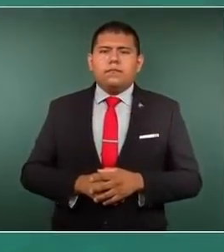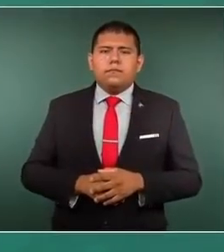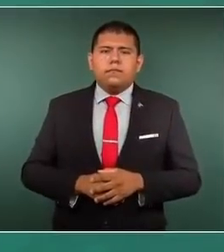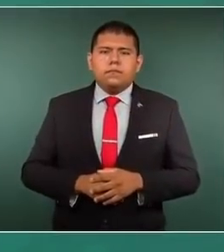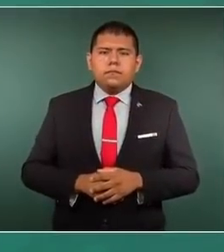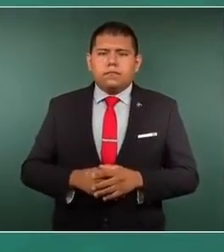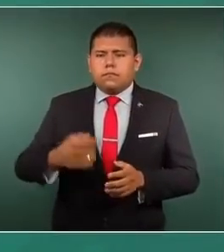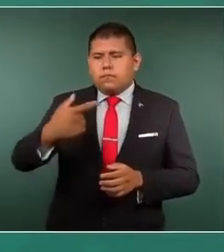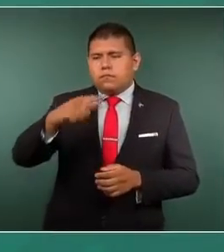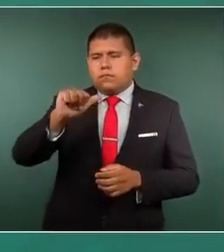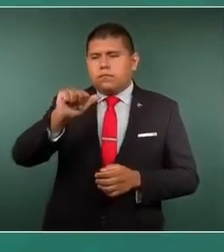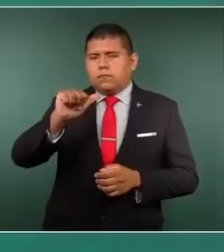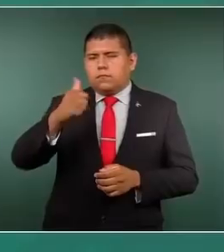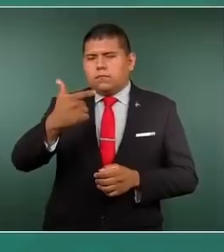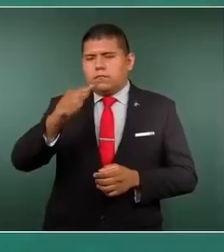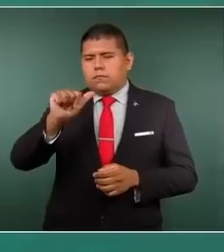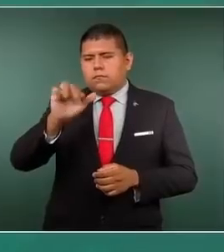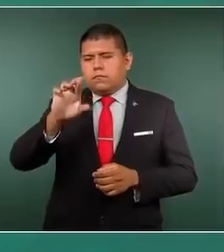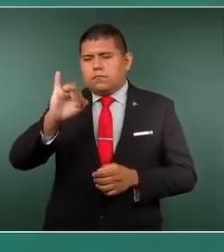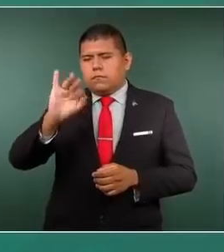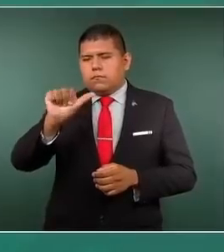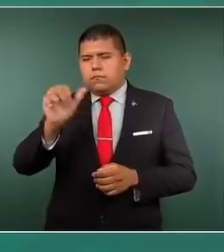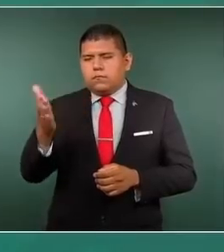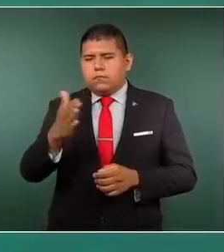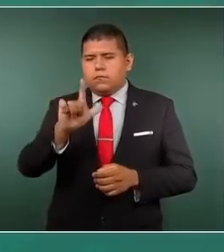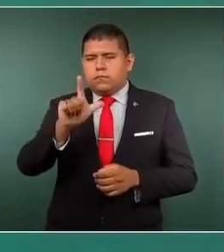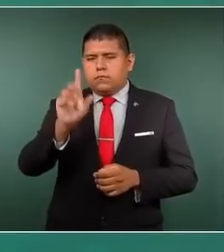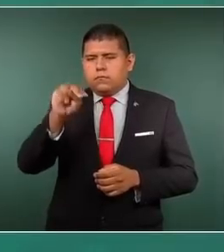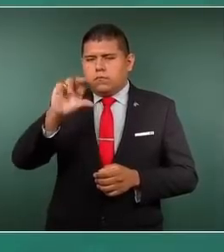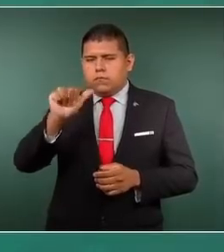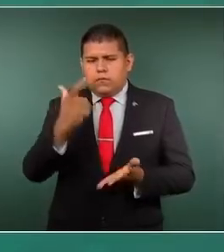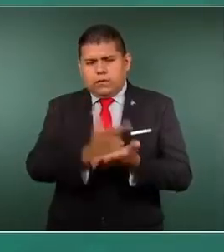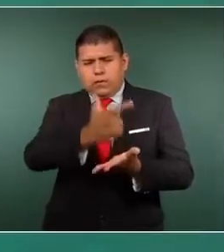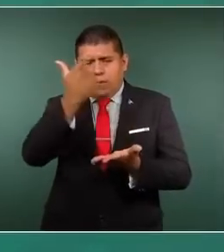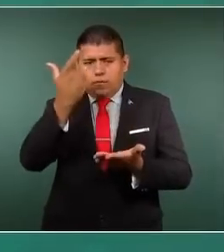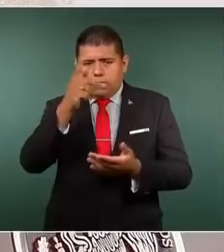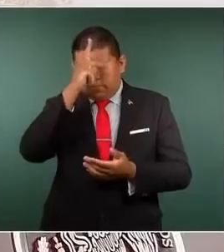garcía luna gravísimo